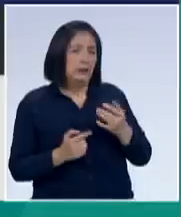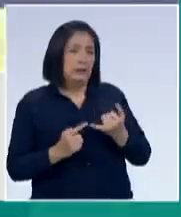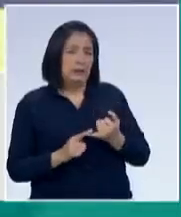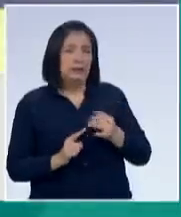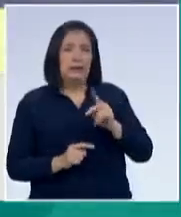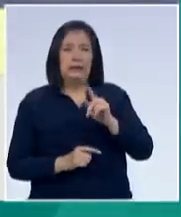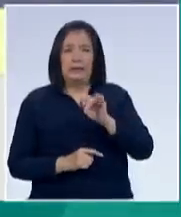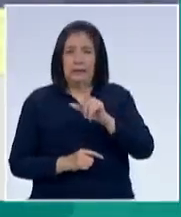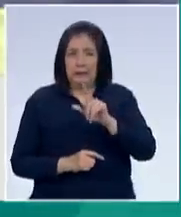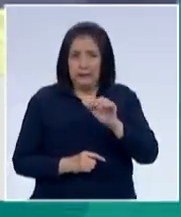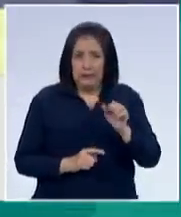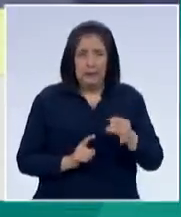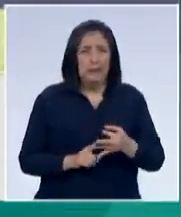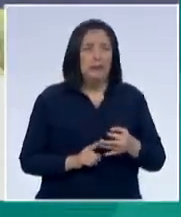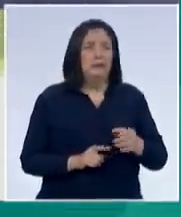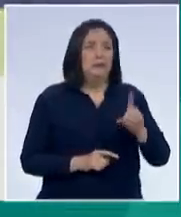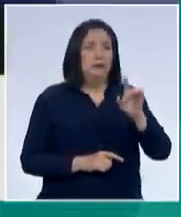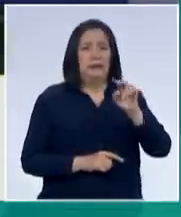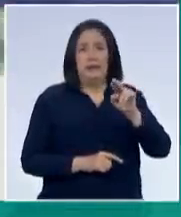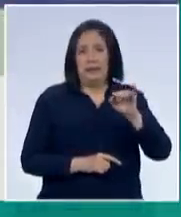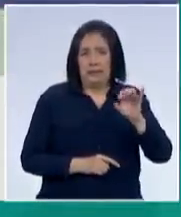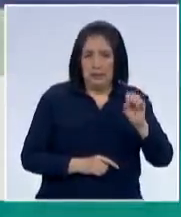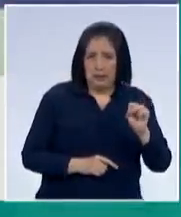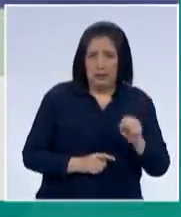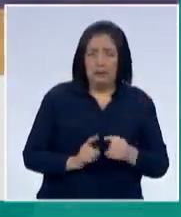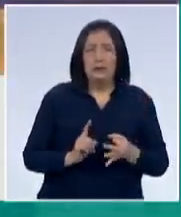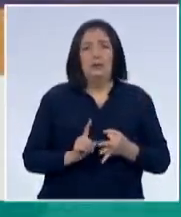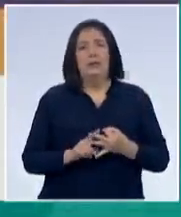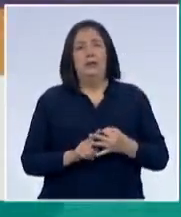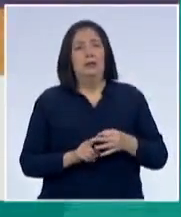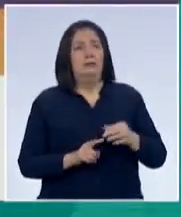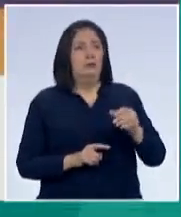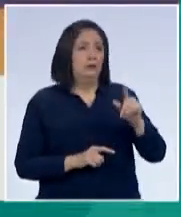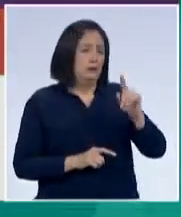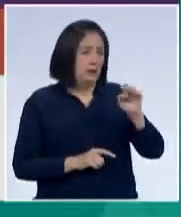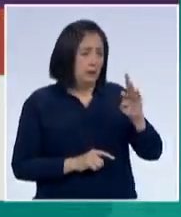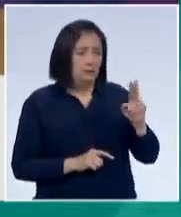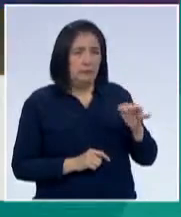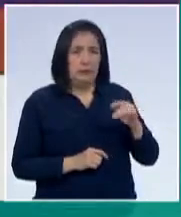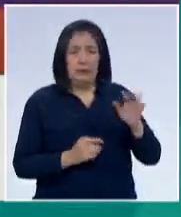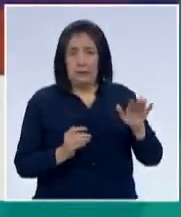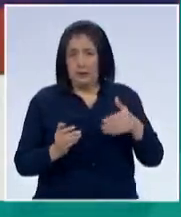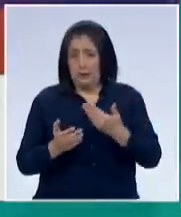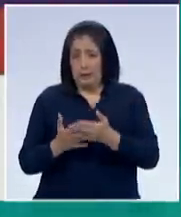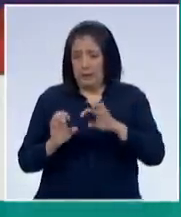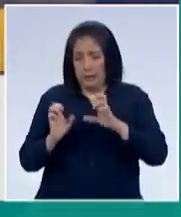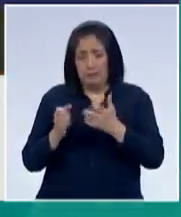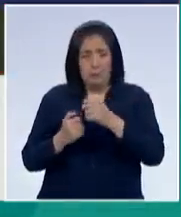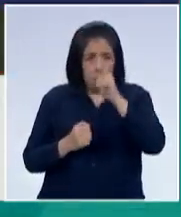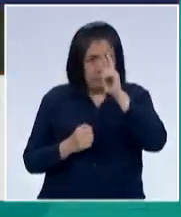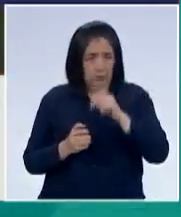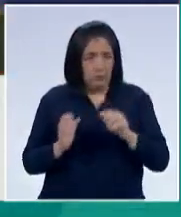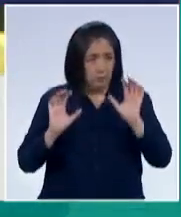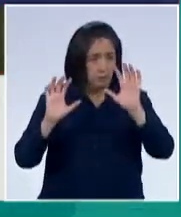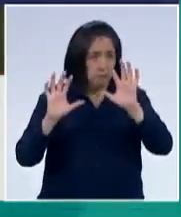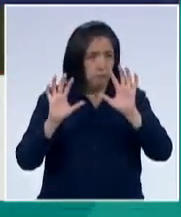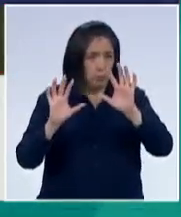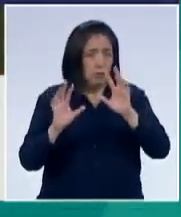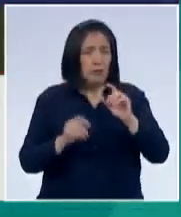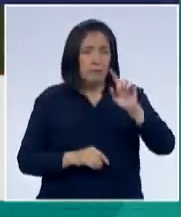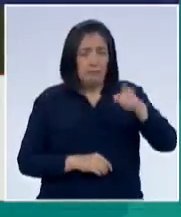Málaga, Denise Fajardo, Gaby Pérez del Solar, por supuesto. Él llega a la selección peruana de voleibol